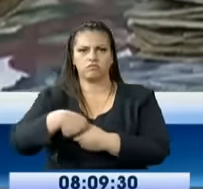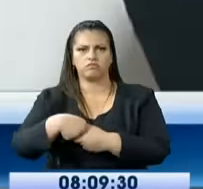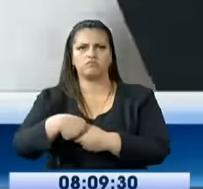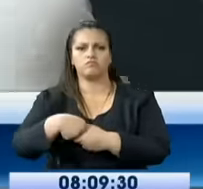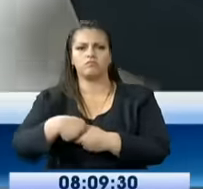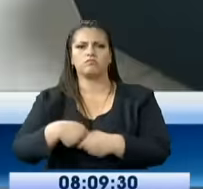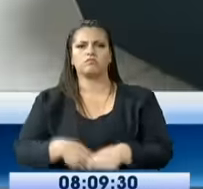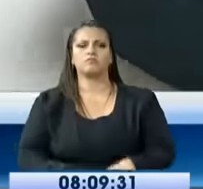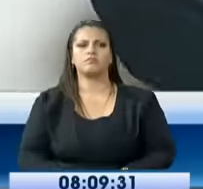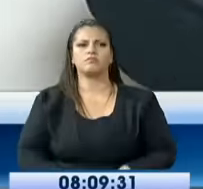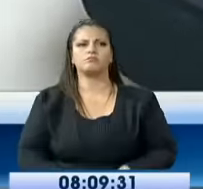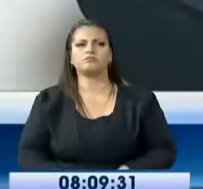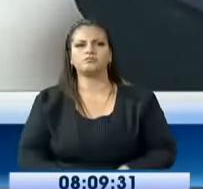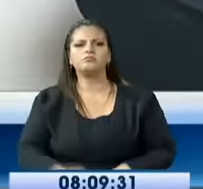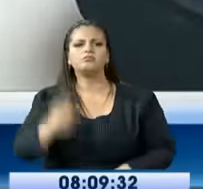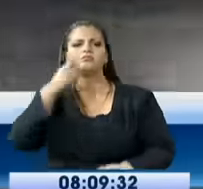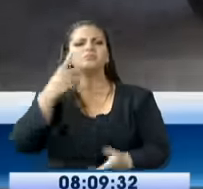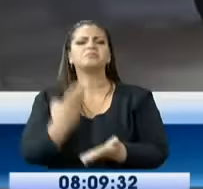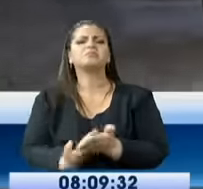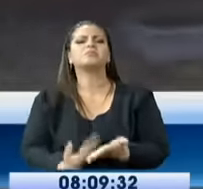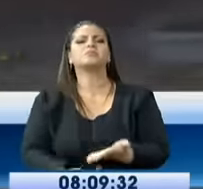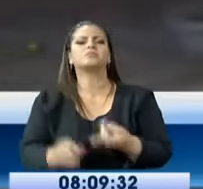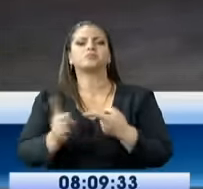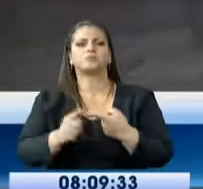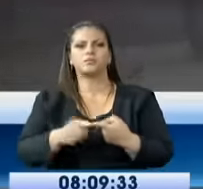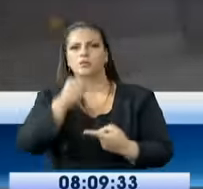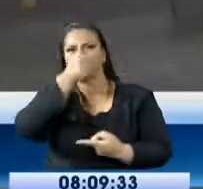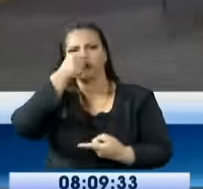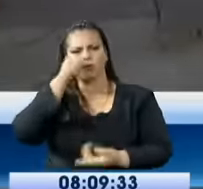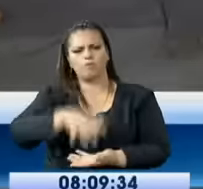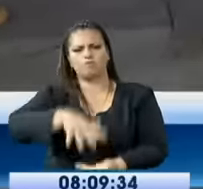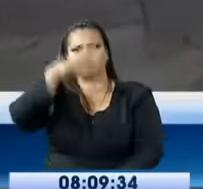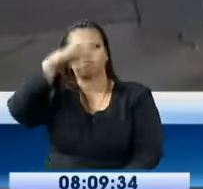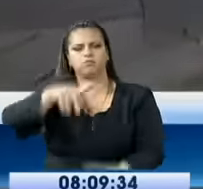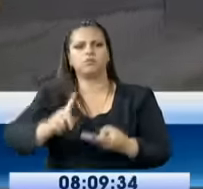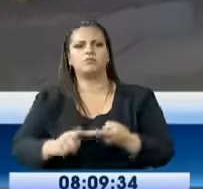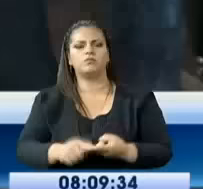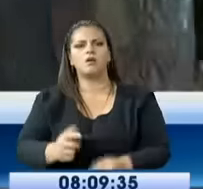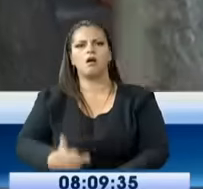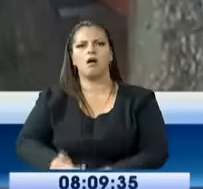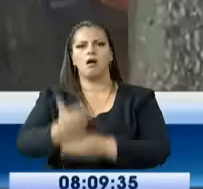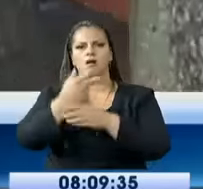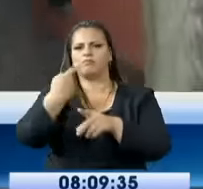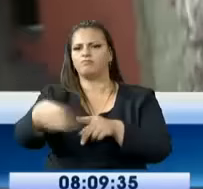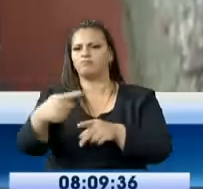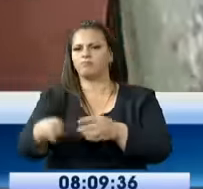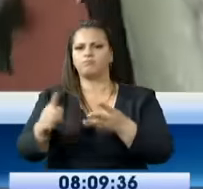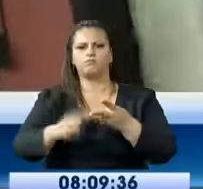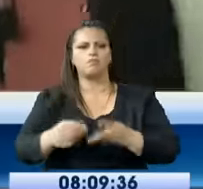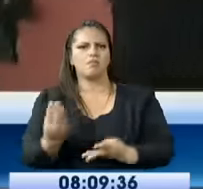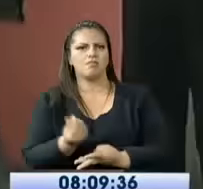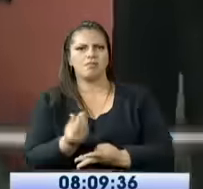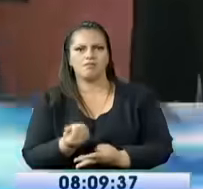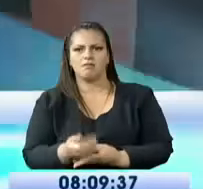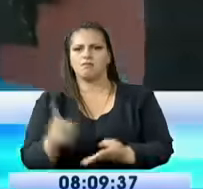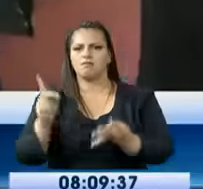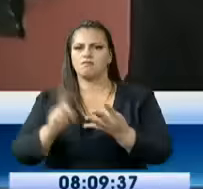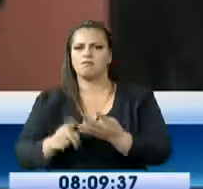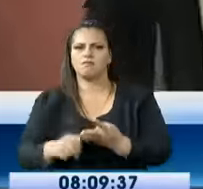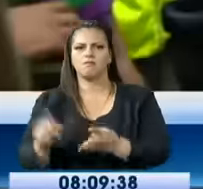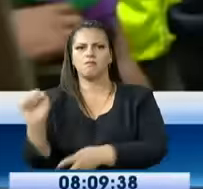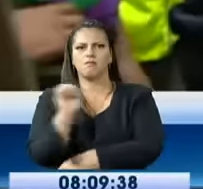existen ciertas cantidades de droga, armas, dinero en efectivo y vehículos. Las investigaciones